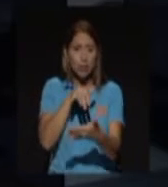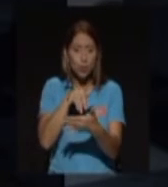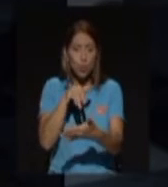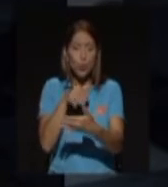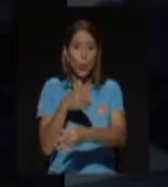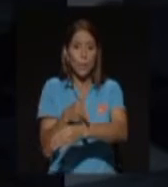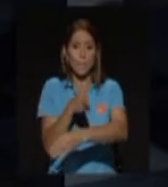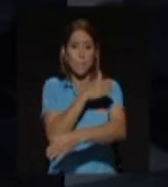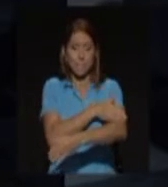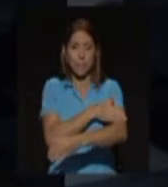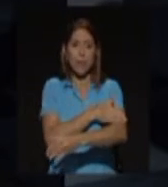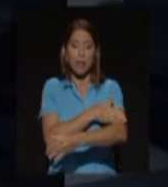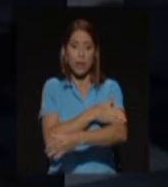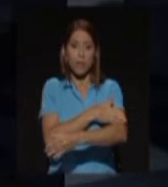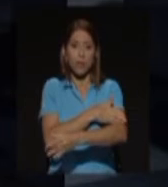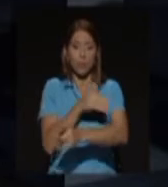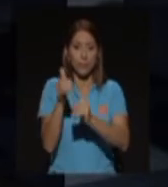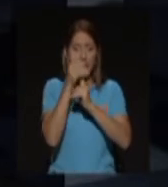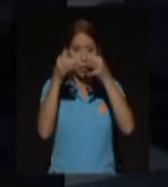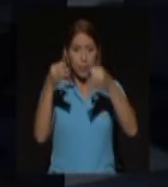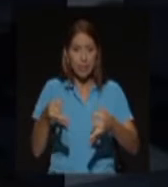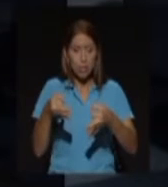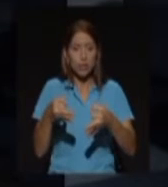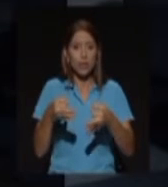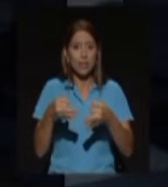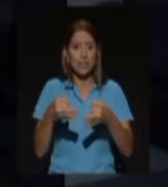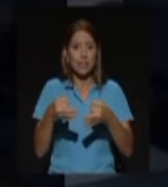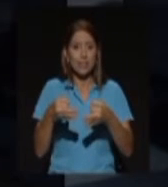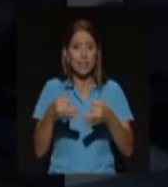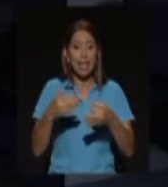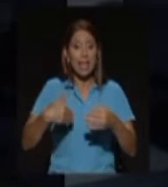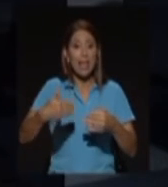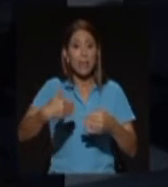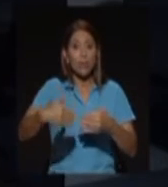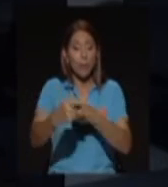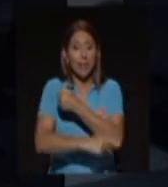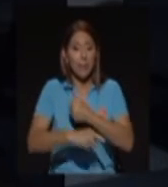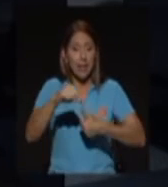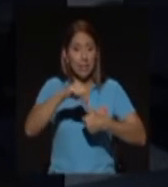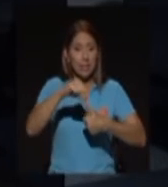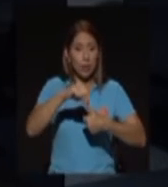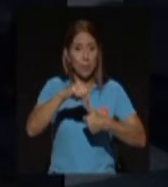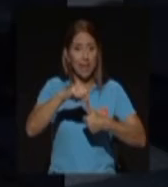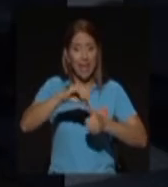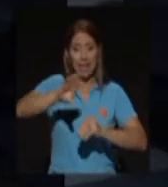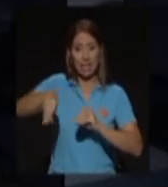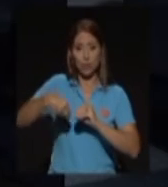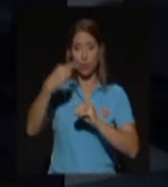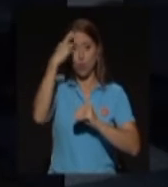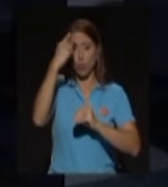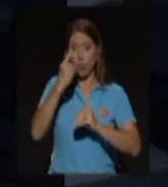previo a las decisiones que eventualmente los países de Centroamérica y a los que se sumó